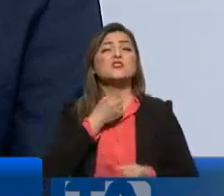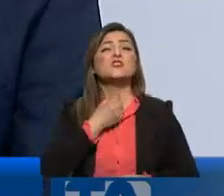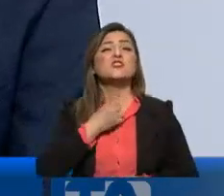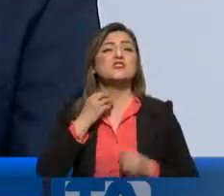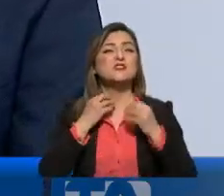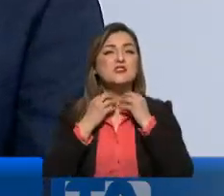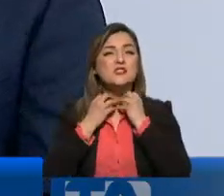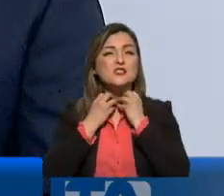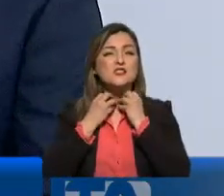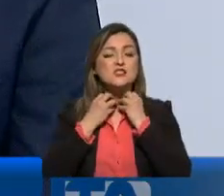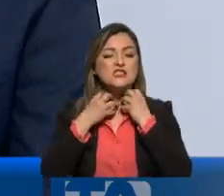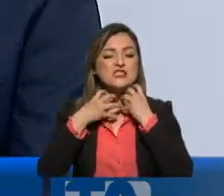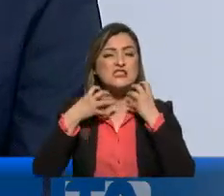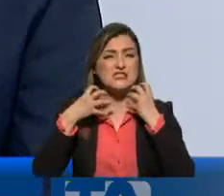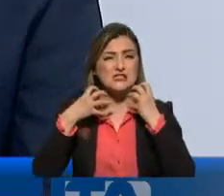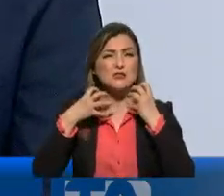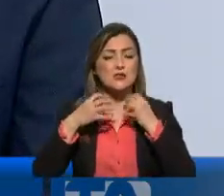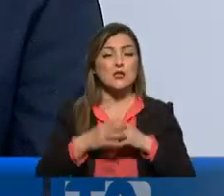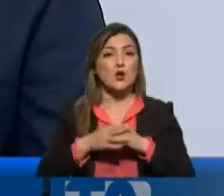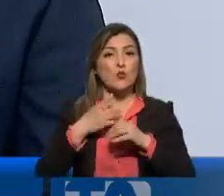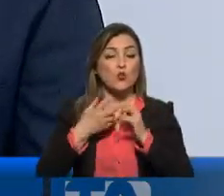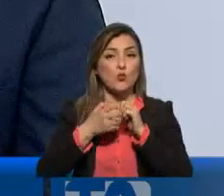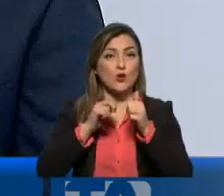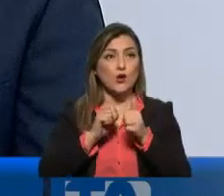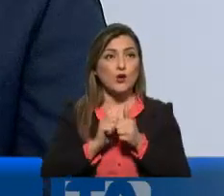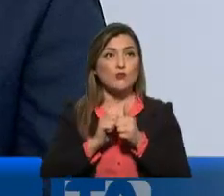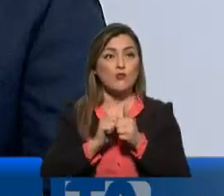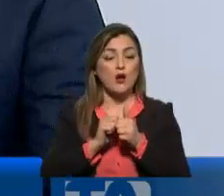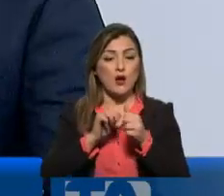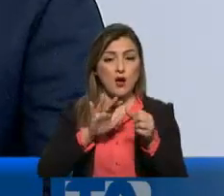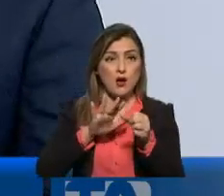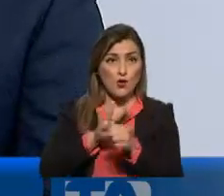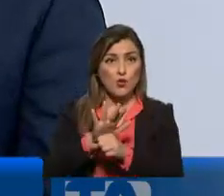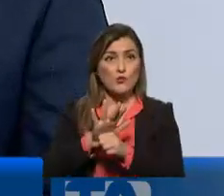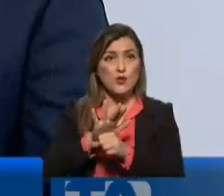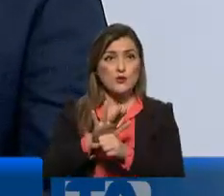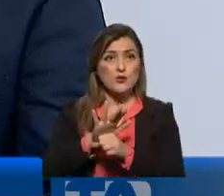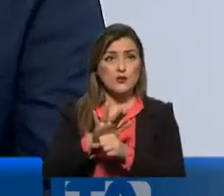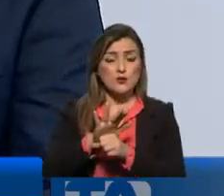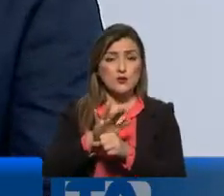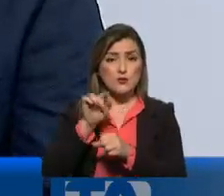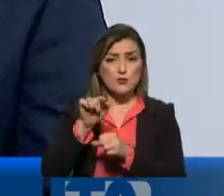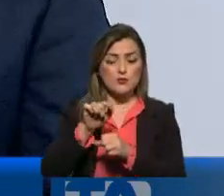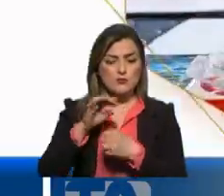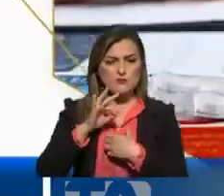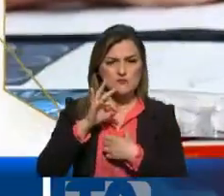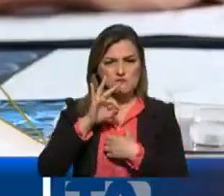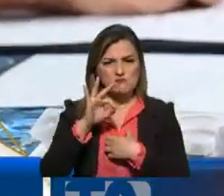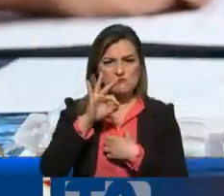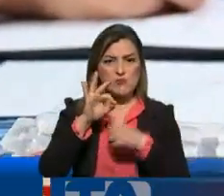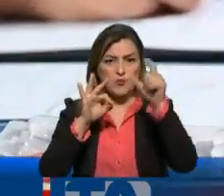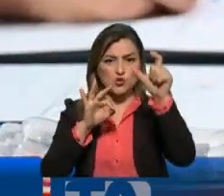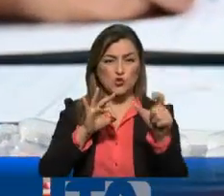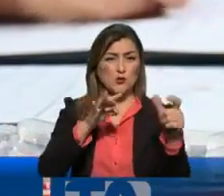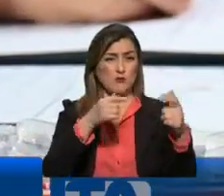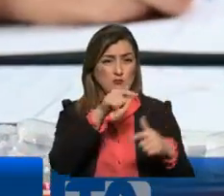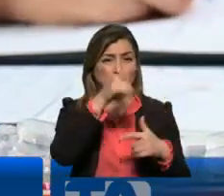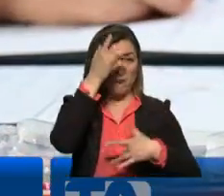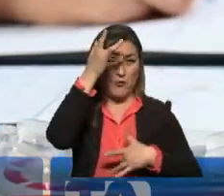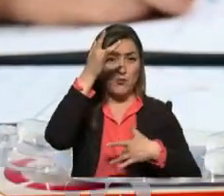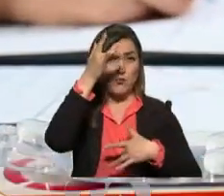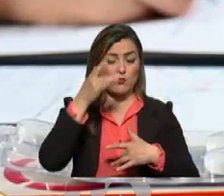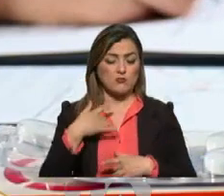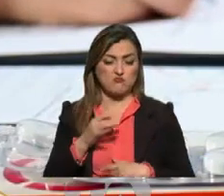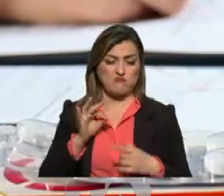trastornos muy conocidos. El COVID-19 es capaz, esta enfermedad, de repercutir más gravemente y de